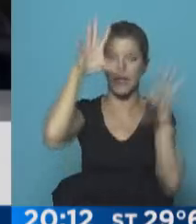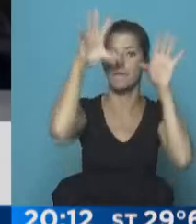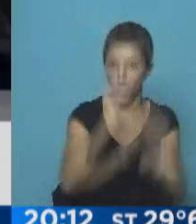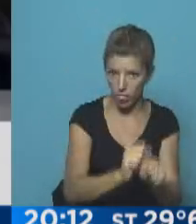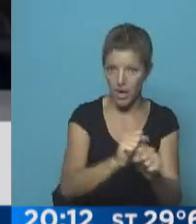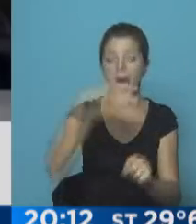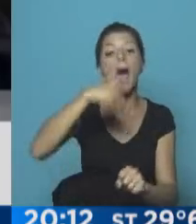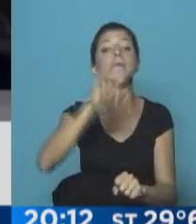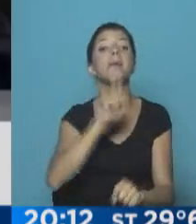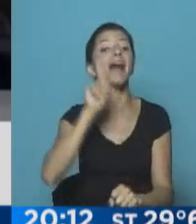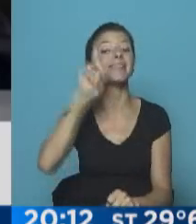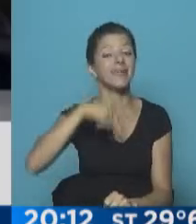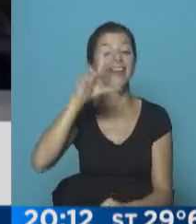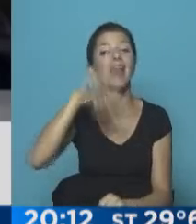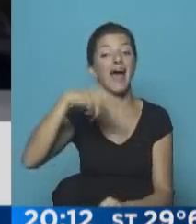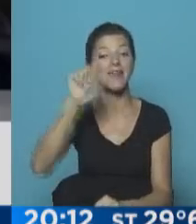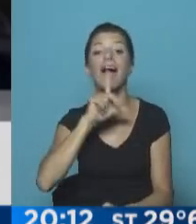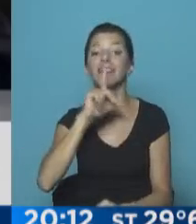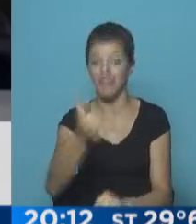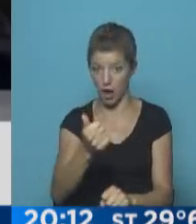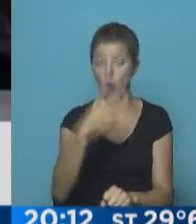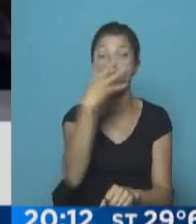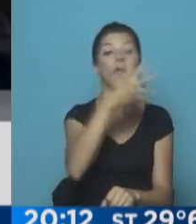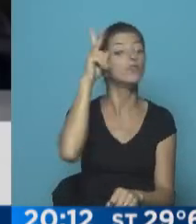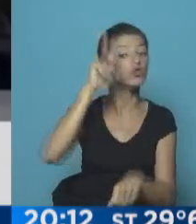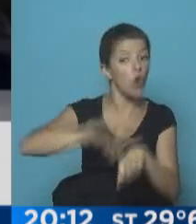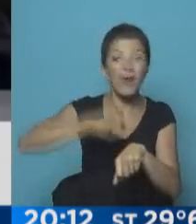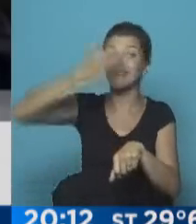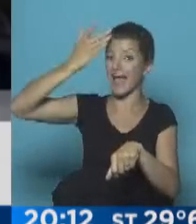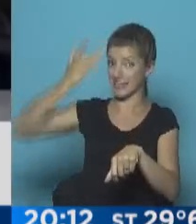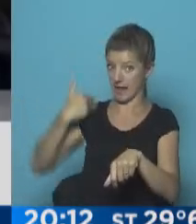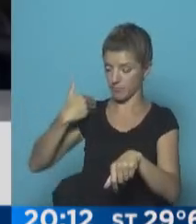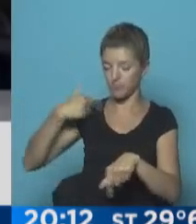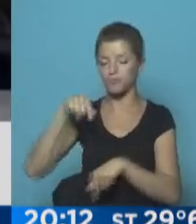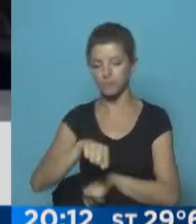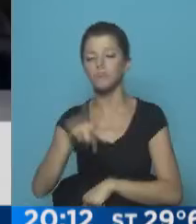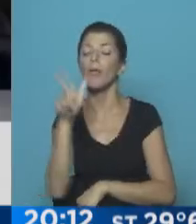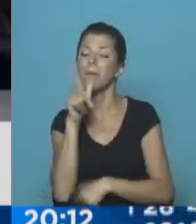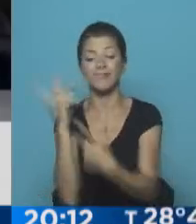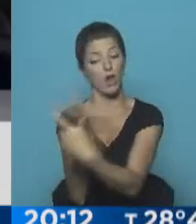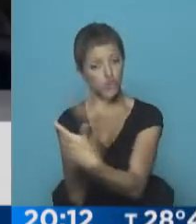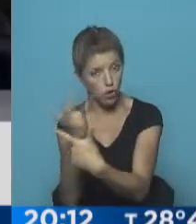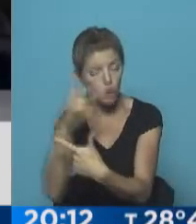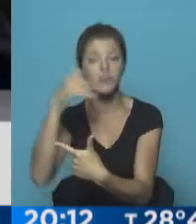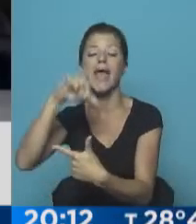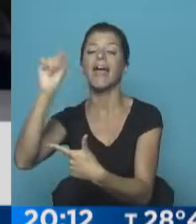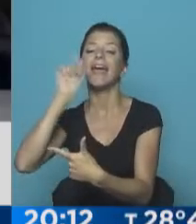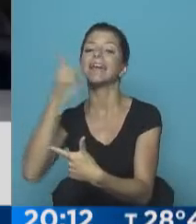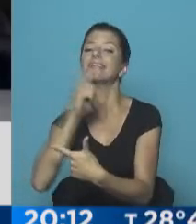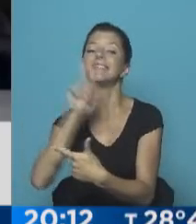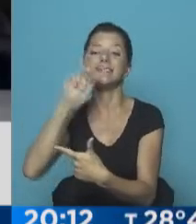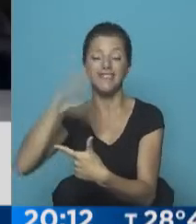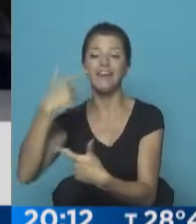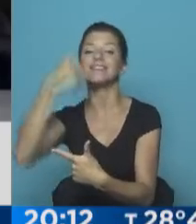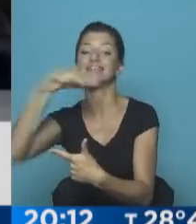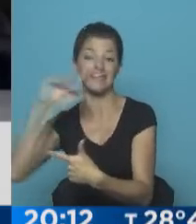Esto fue hace 48 horas. Se suponía que tanto Cristian como Víctor Esquilache permanecían en la zona, ya